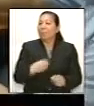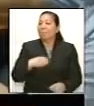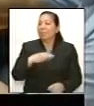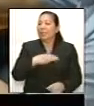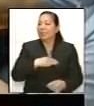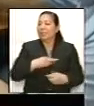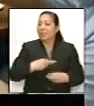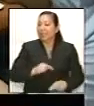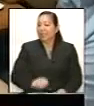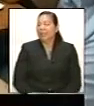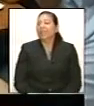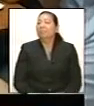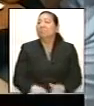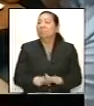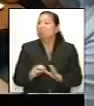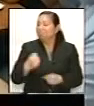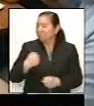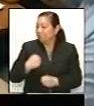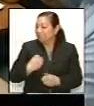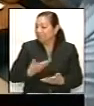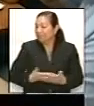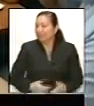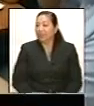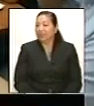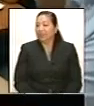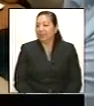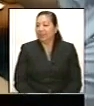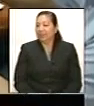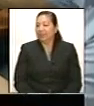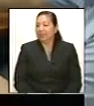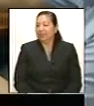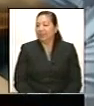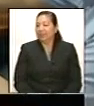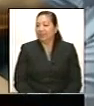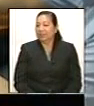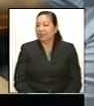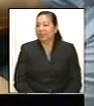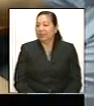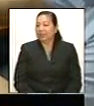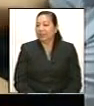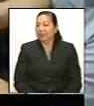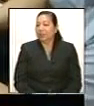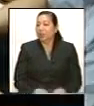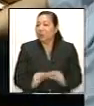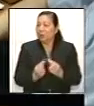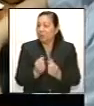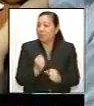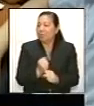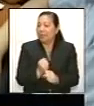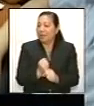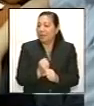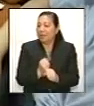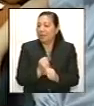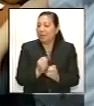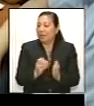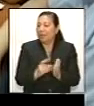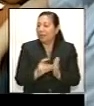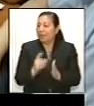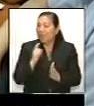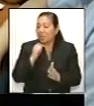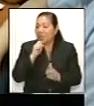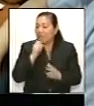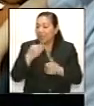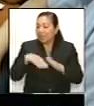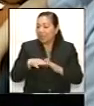Interior. He venido con la Secretaría Técnica de Normas Rojas del Grupo de Trabajo de Igualdad de Género del